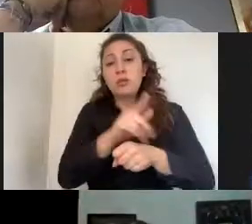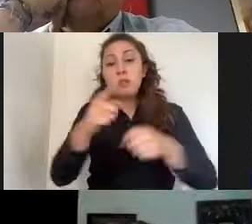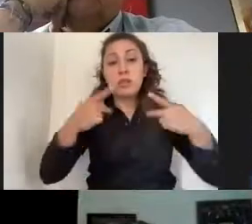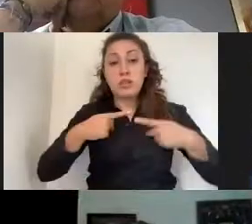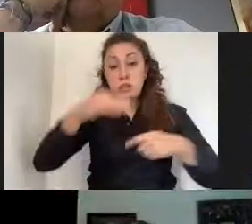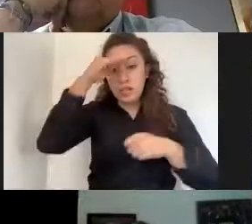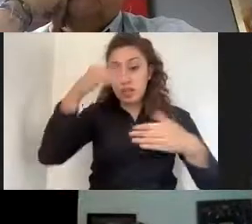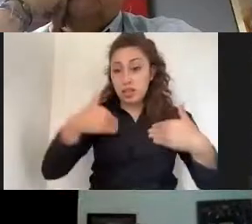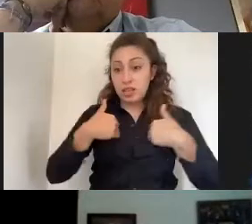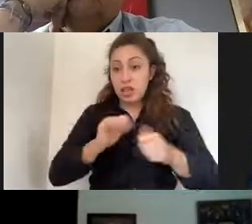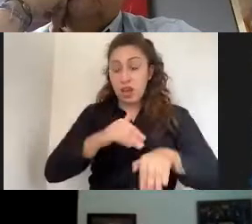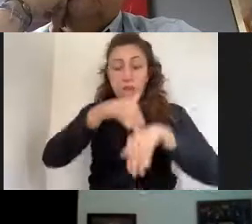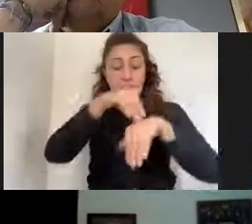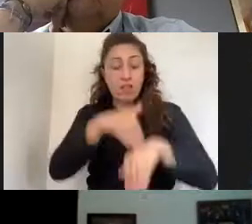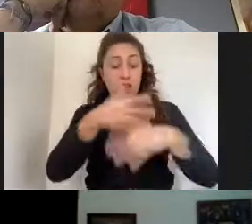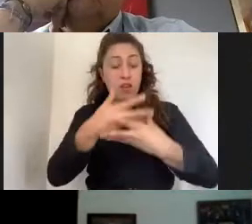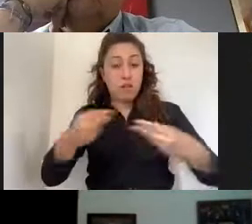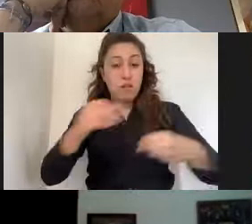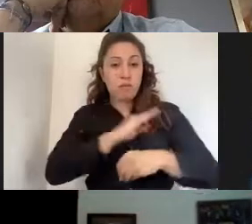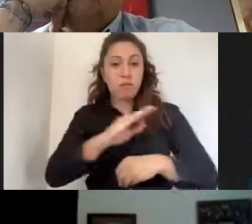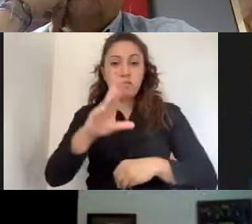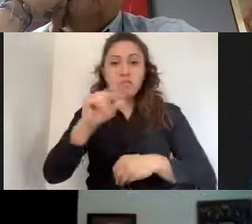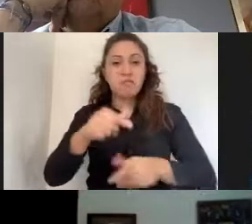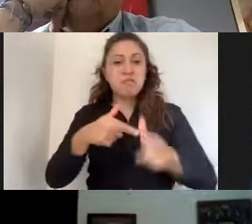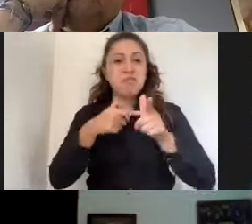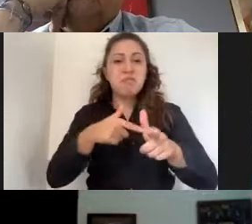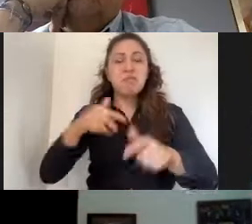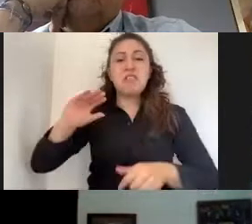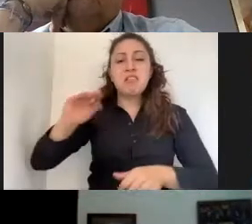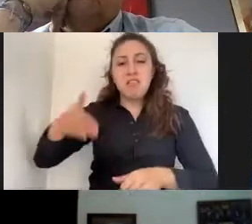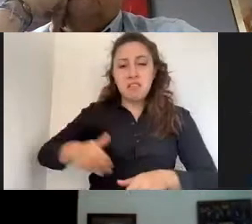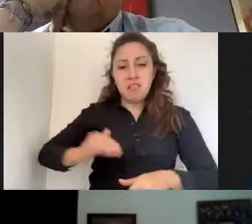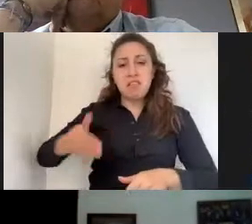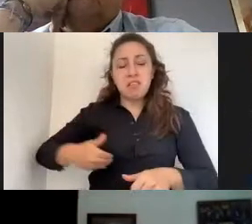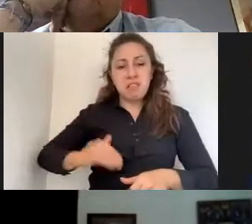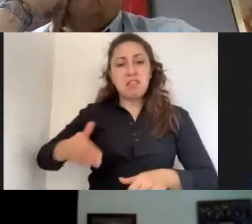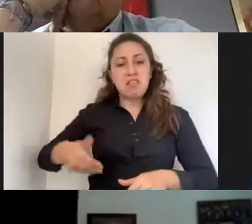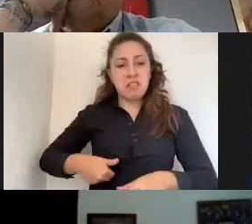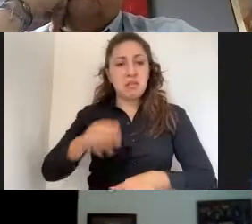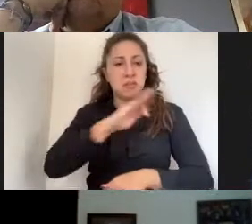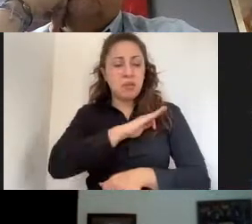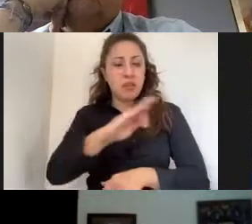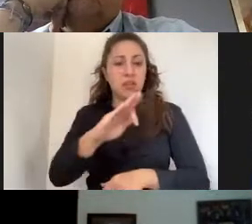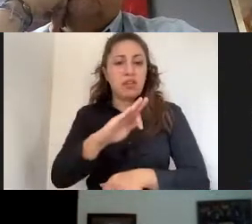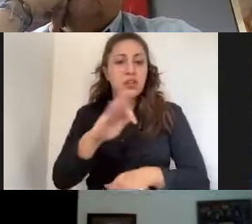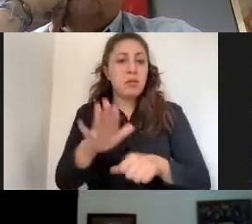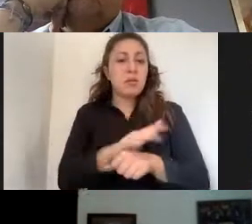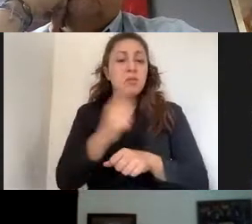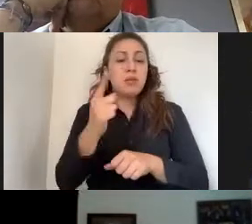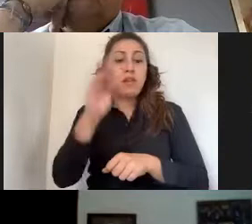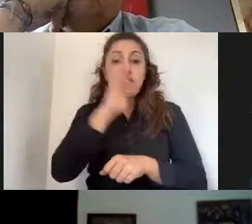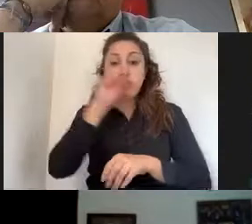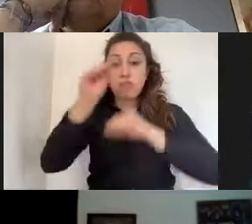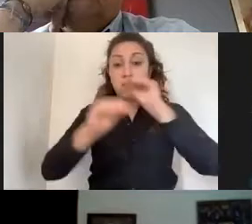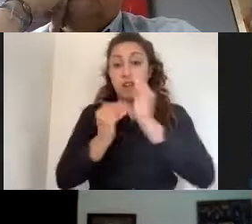en las prisiones, cuando se pretenda imponer las cantidades de años que se está